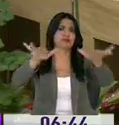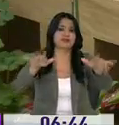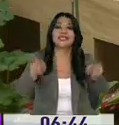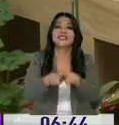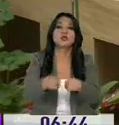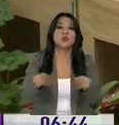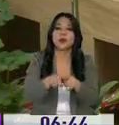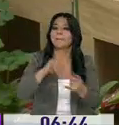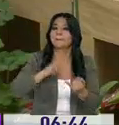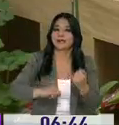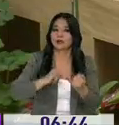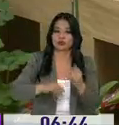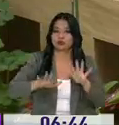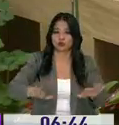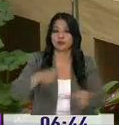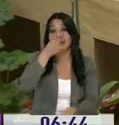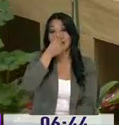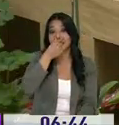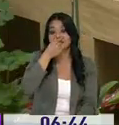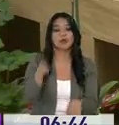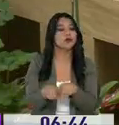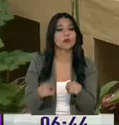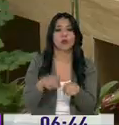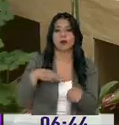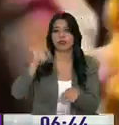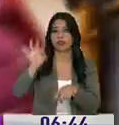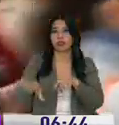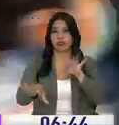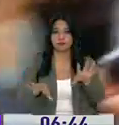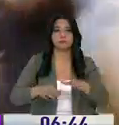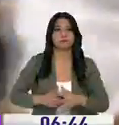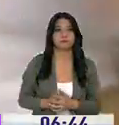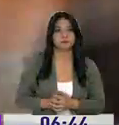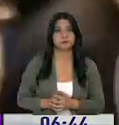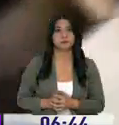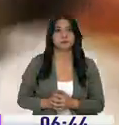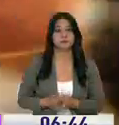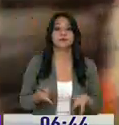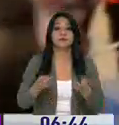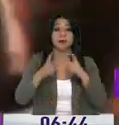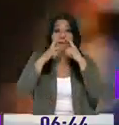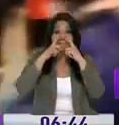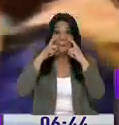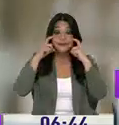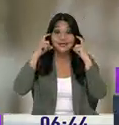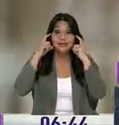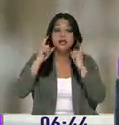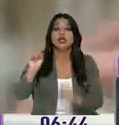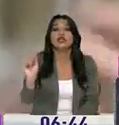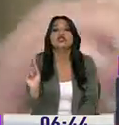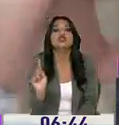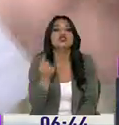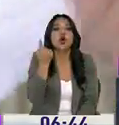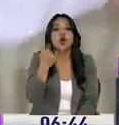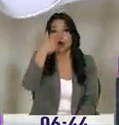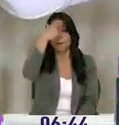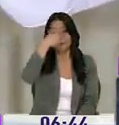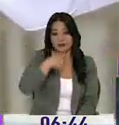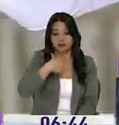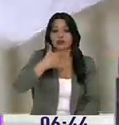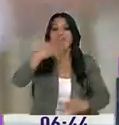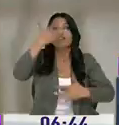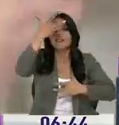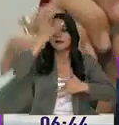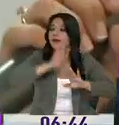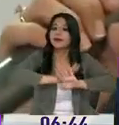los otros virus del resfriado común y de la influenza. El uso de las mascarillas es únicamente cuando las personas están